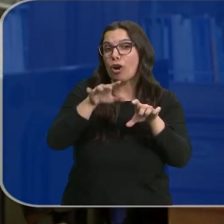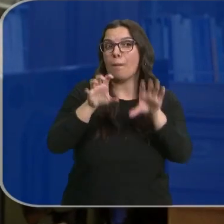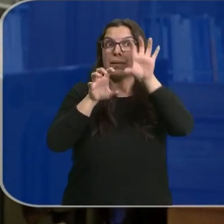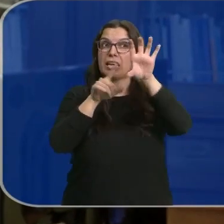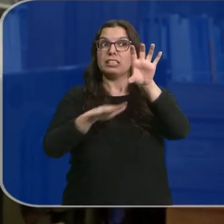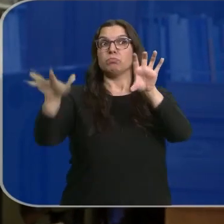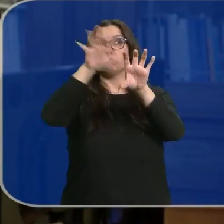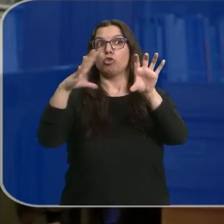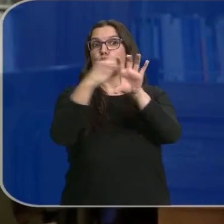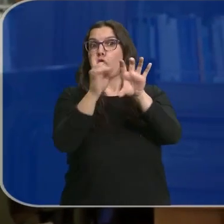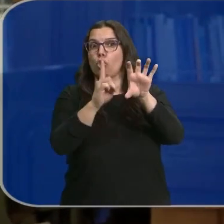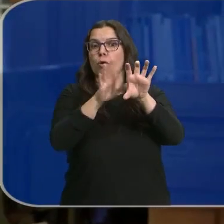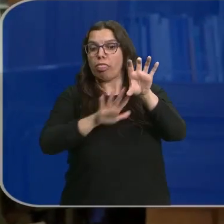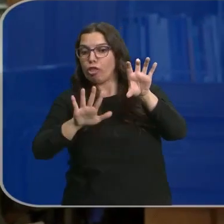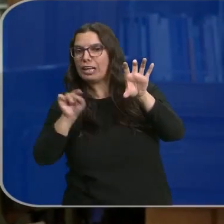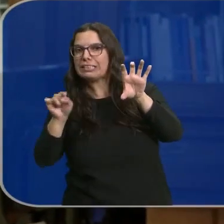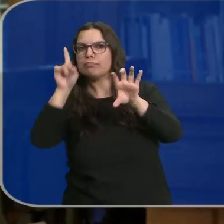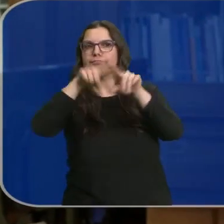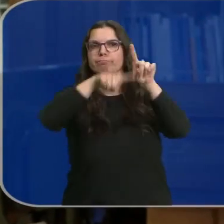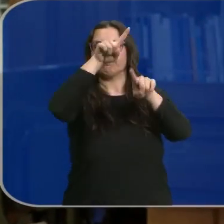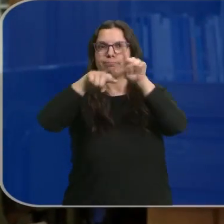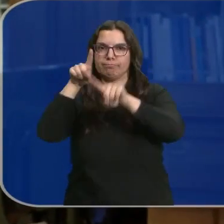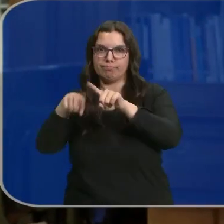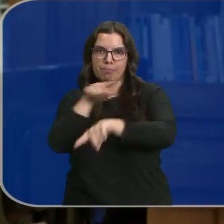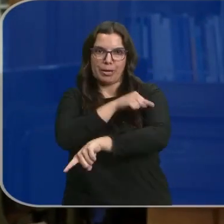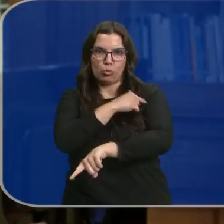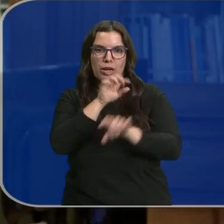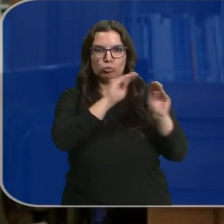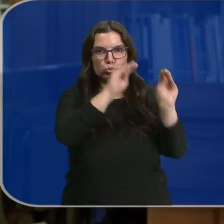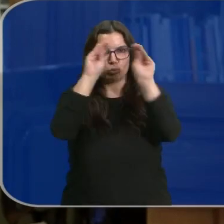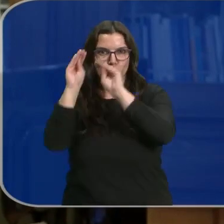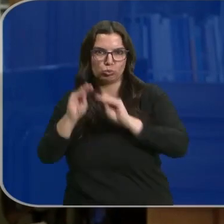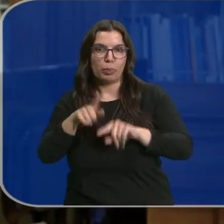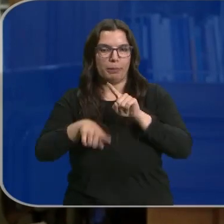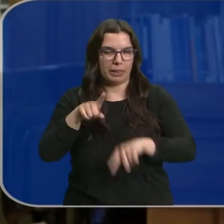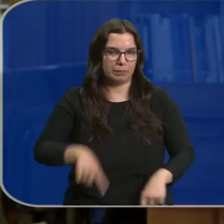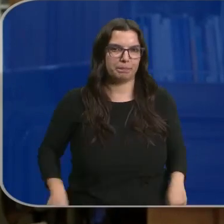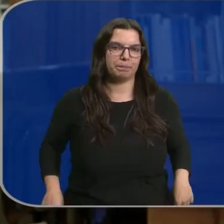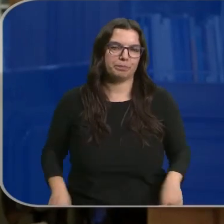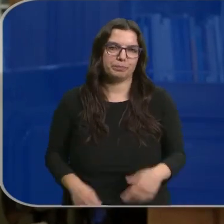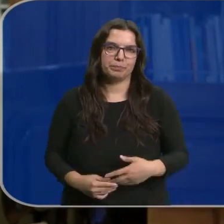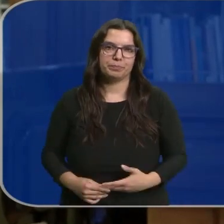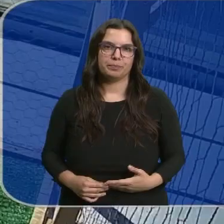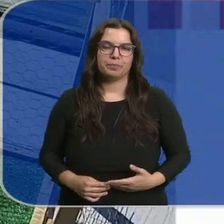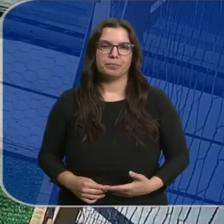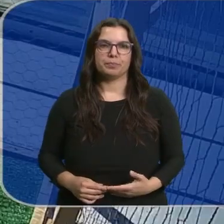hay países que a lo mejor vas a una zona y se requieren unas vacunas y en otras zonas otras.